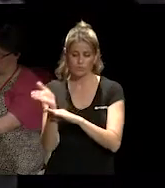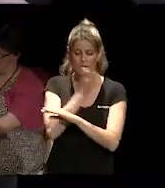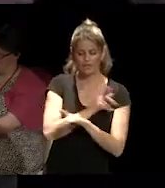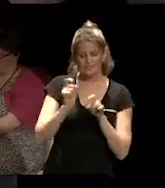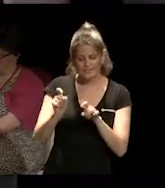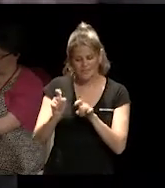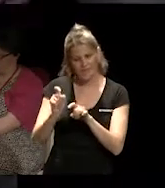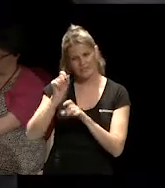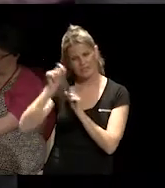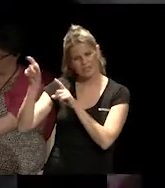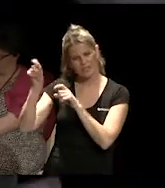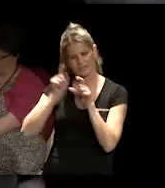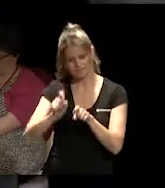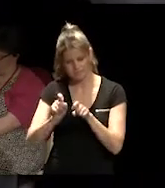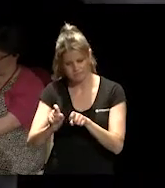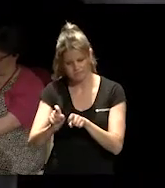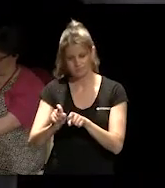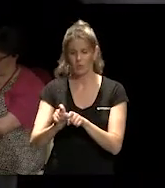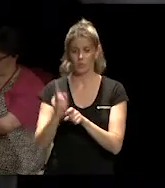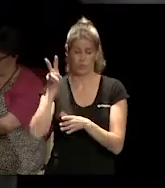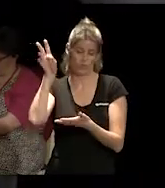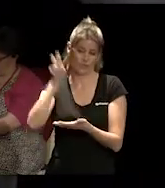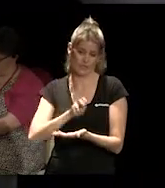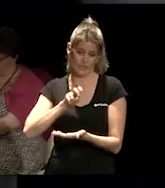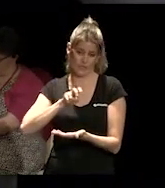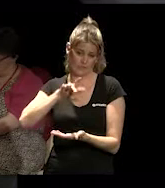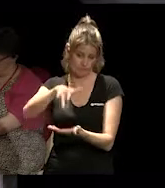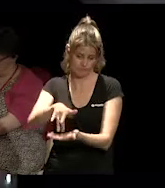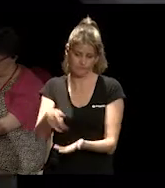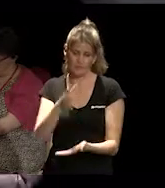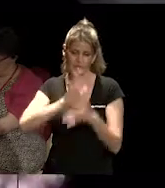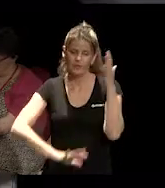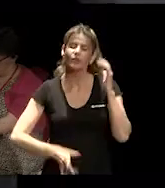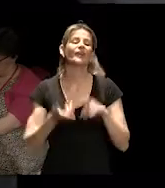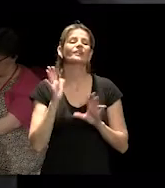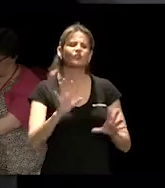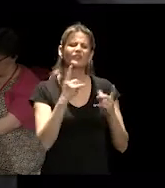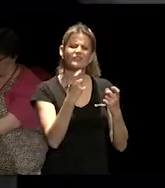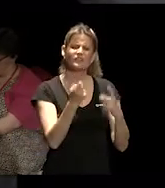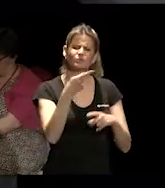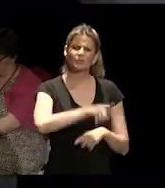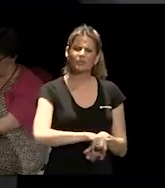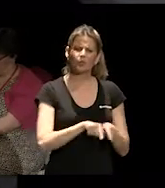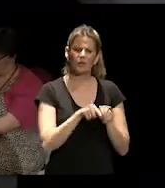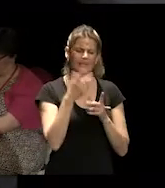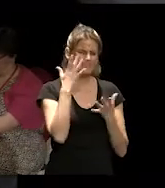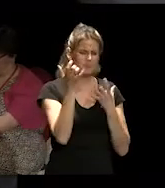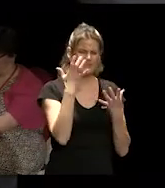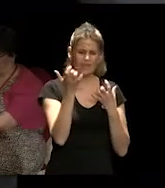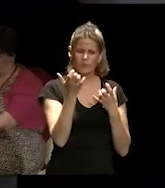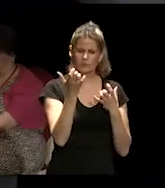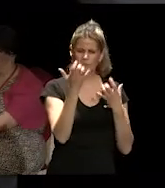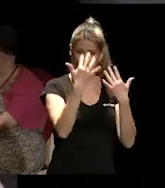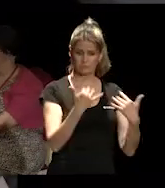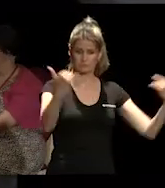también en este proyecto, en este diseño, la necesidad de que realmente el espectáculo tuviera una